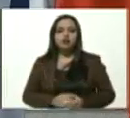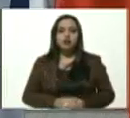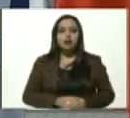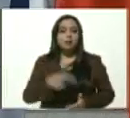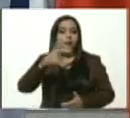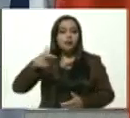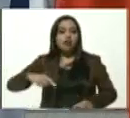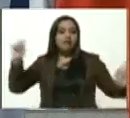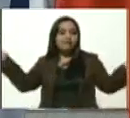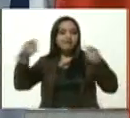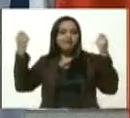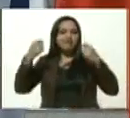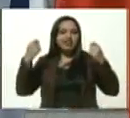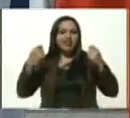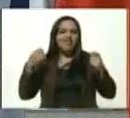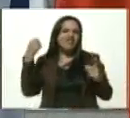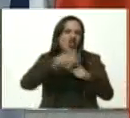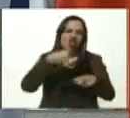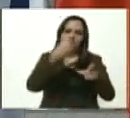manifestantes violentos.